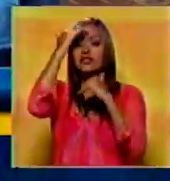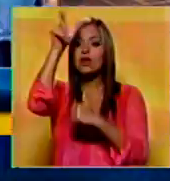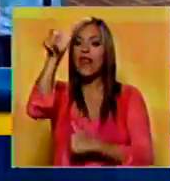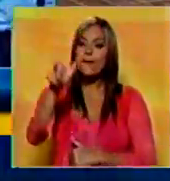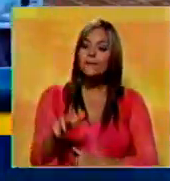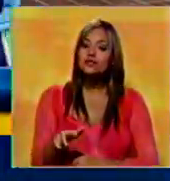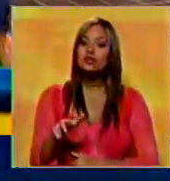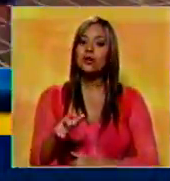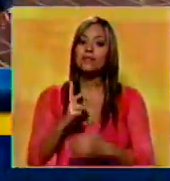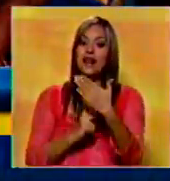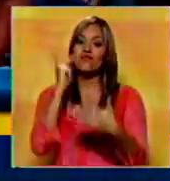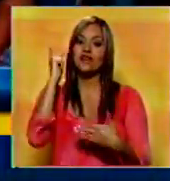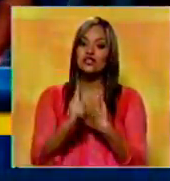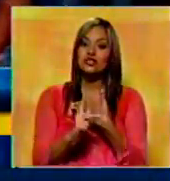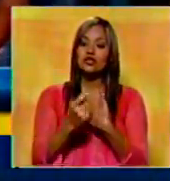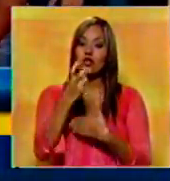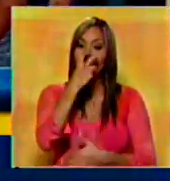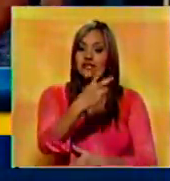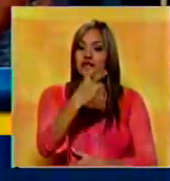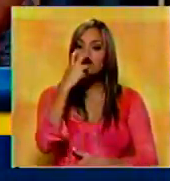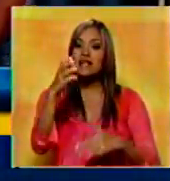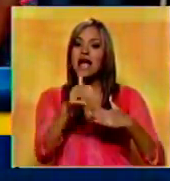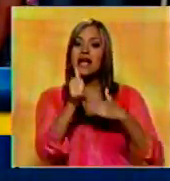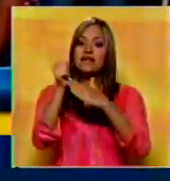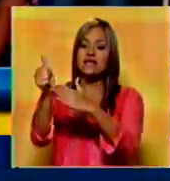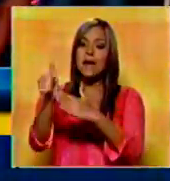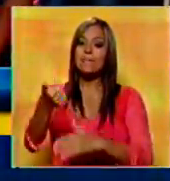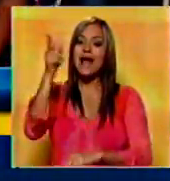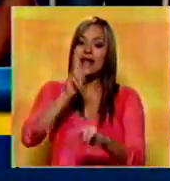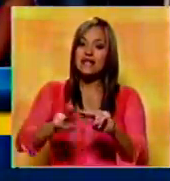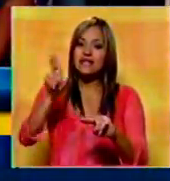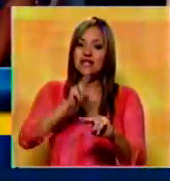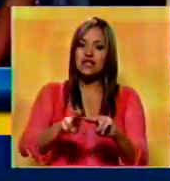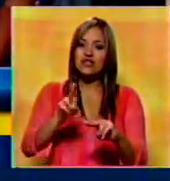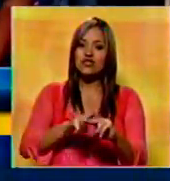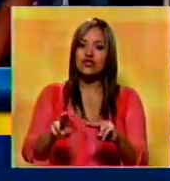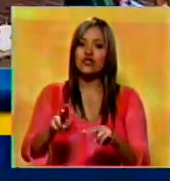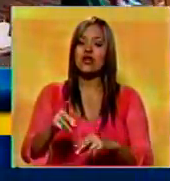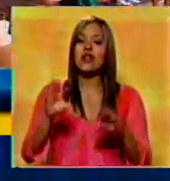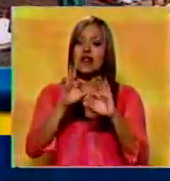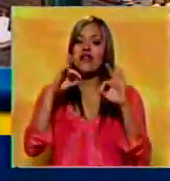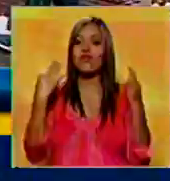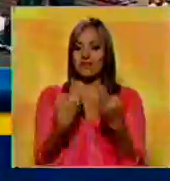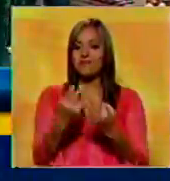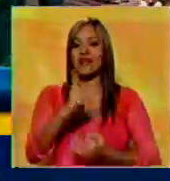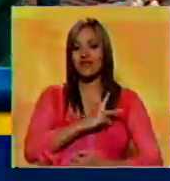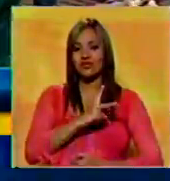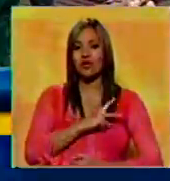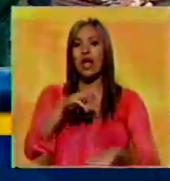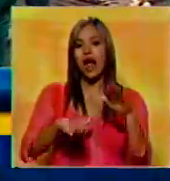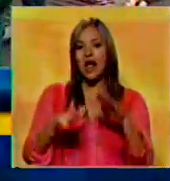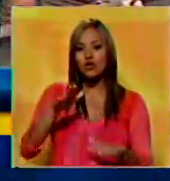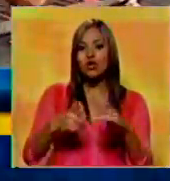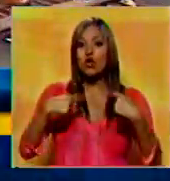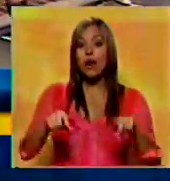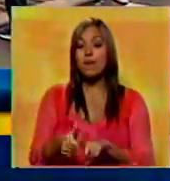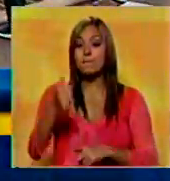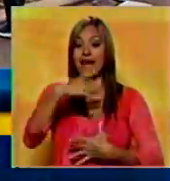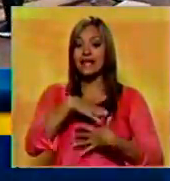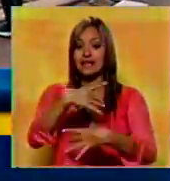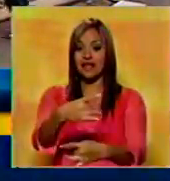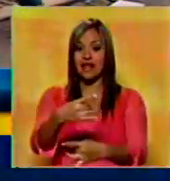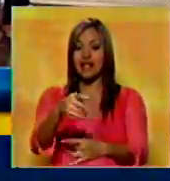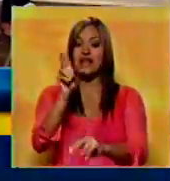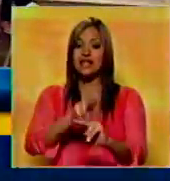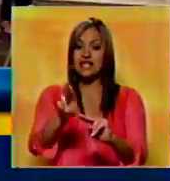personal planificó un plan de visitas guiadas para los más pequeños de la gran familia benevi algunos de los sitios de mayor interés